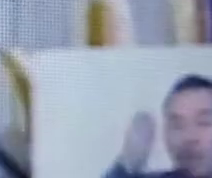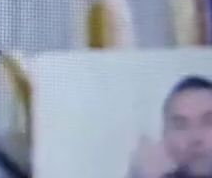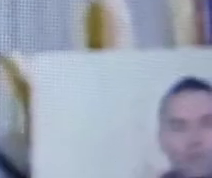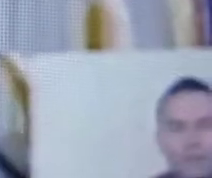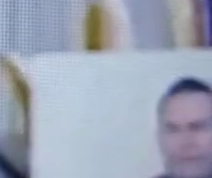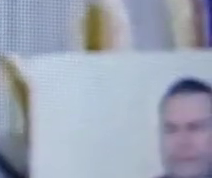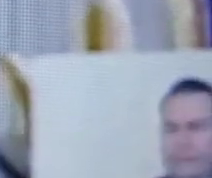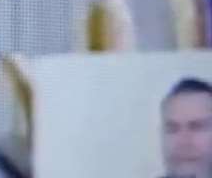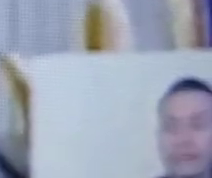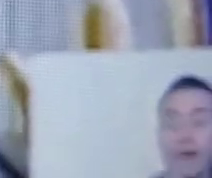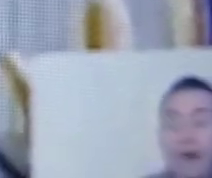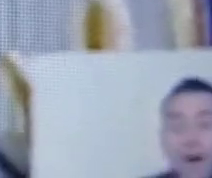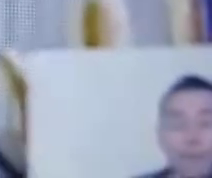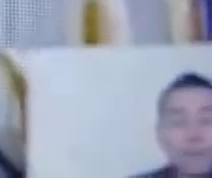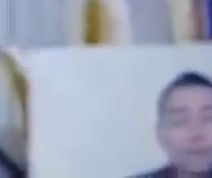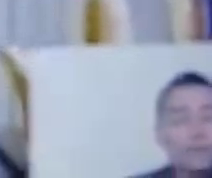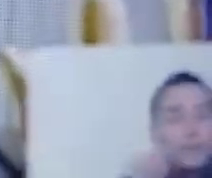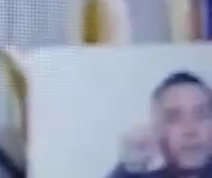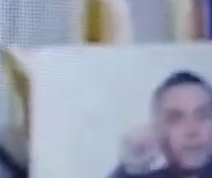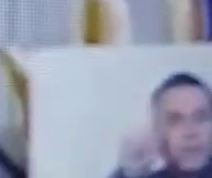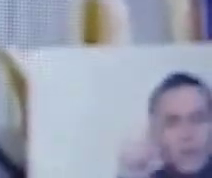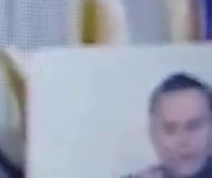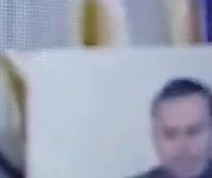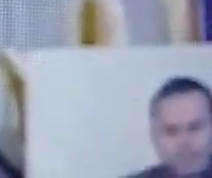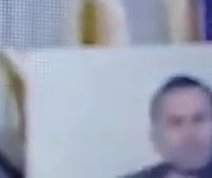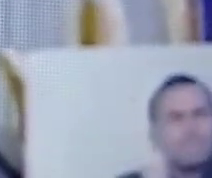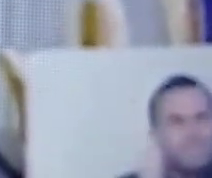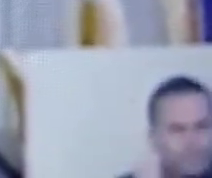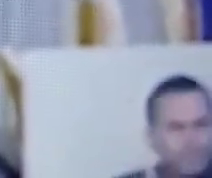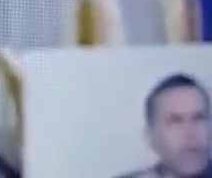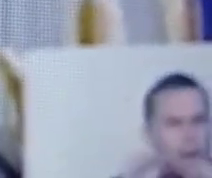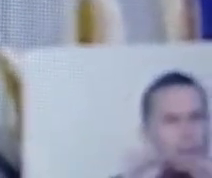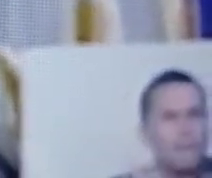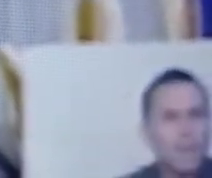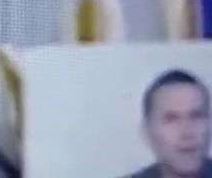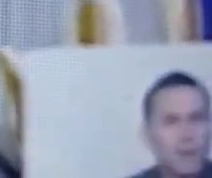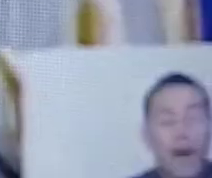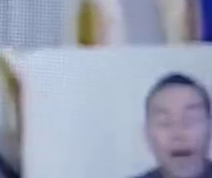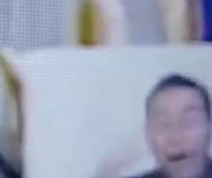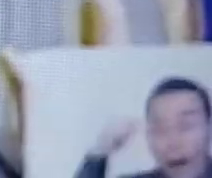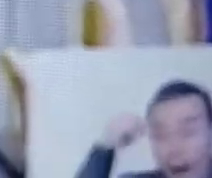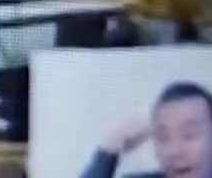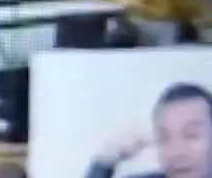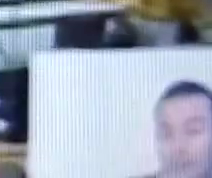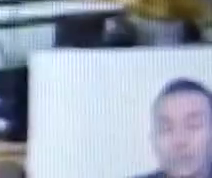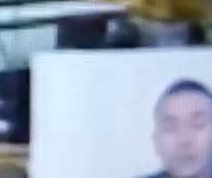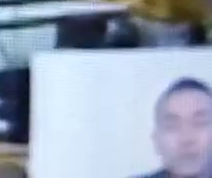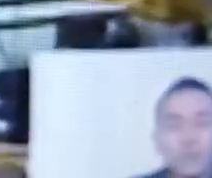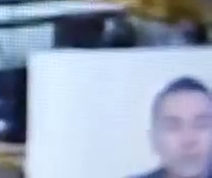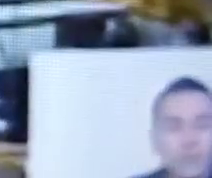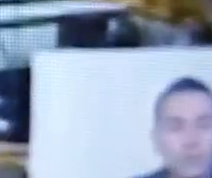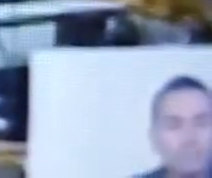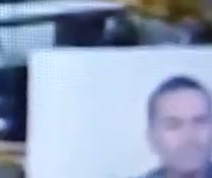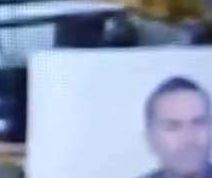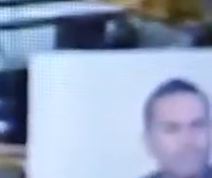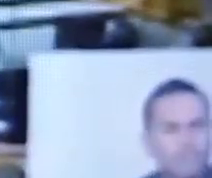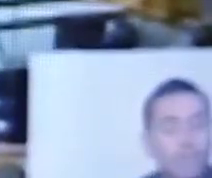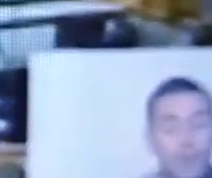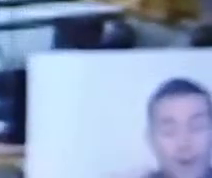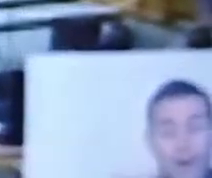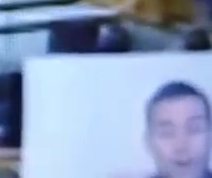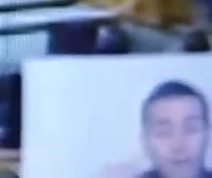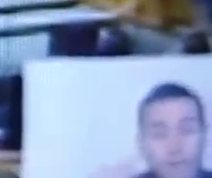pero aprovecharemos el tiempo que Dios nos ha dado, avanzando lo más rápido que podamos, conscientes de la responsabilidad que tenemos. Invitando a las